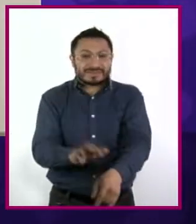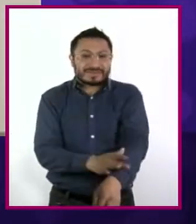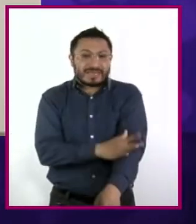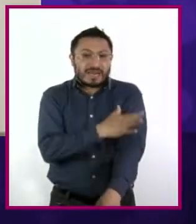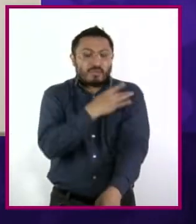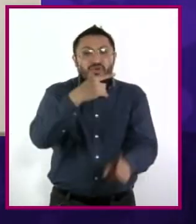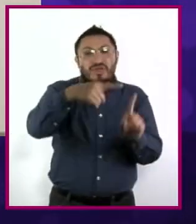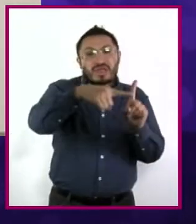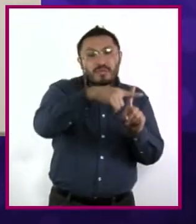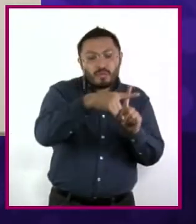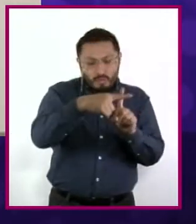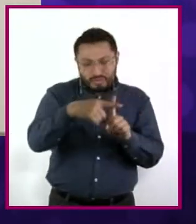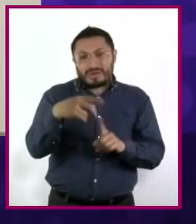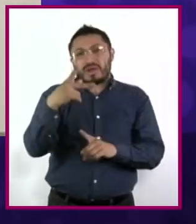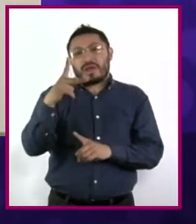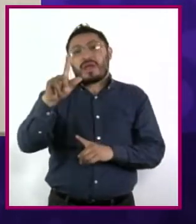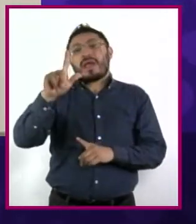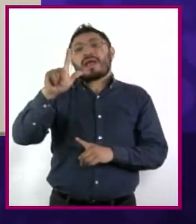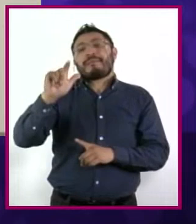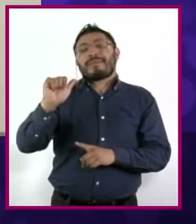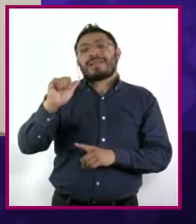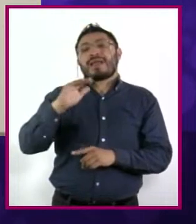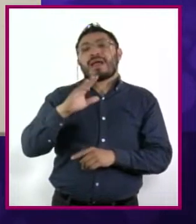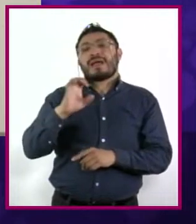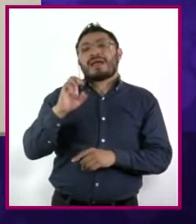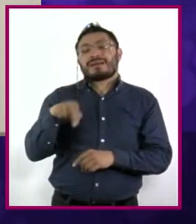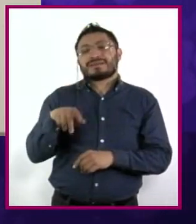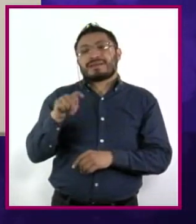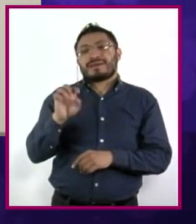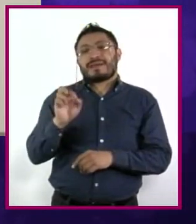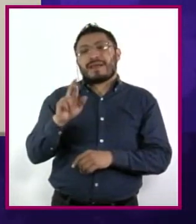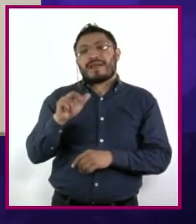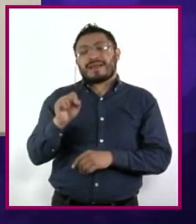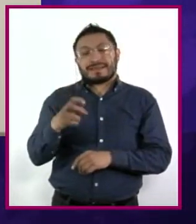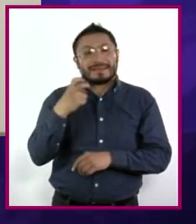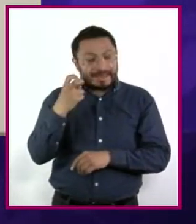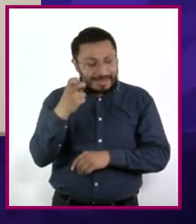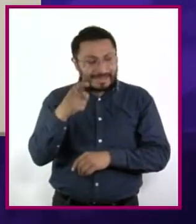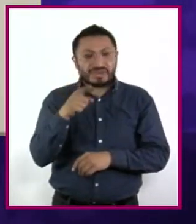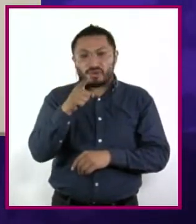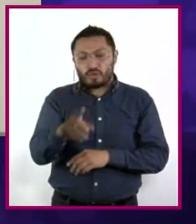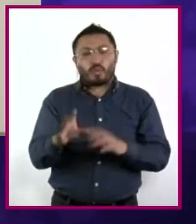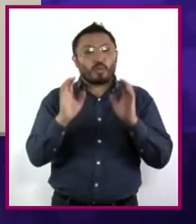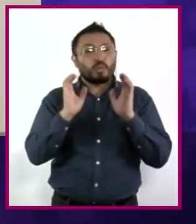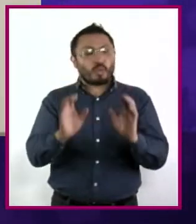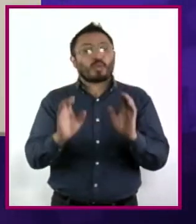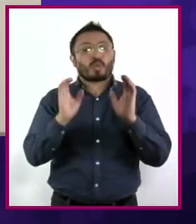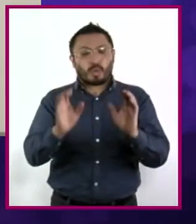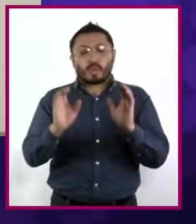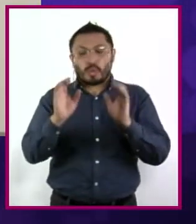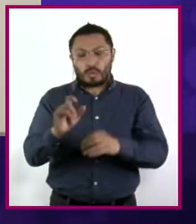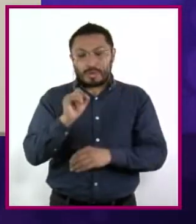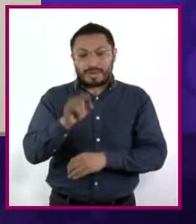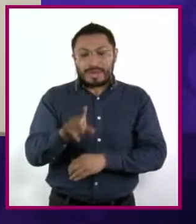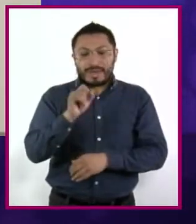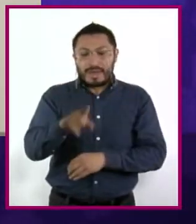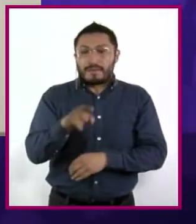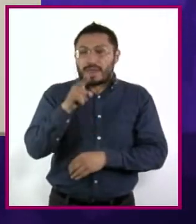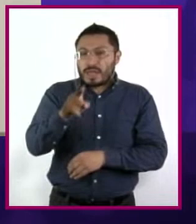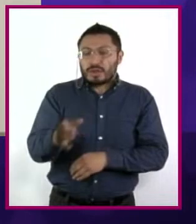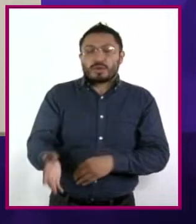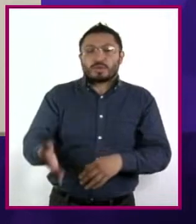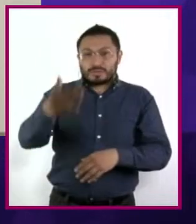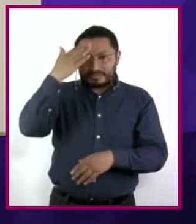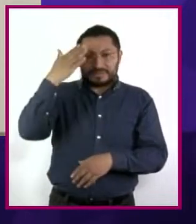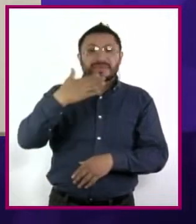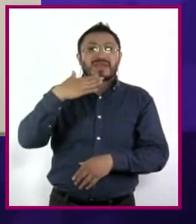o placenteras, esas emociones nos van a permitir cuidarnos, nos va a permitir también tener esa capacidad